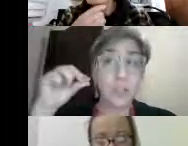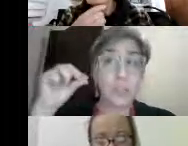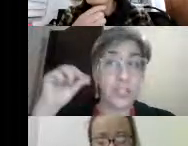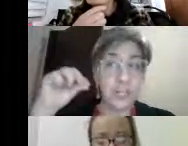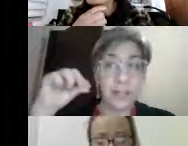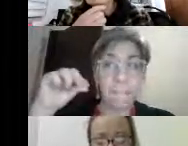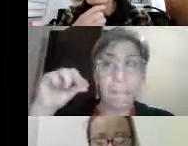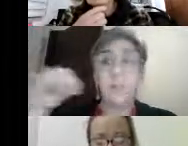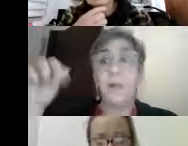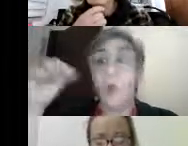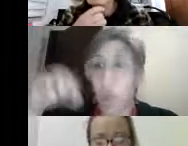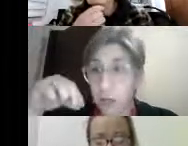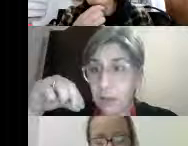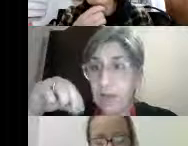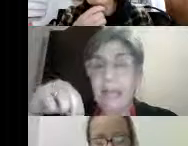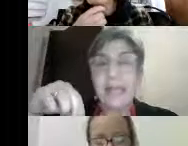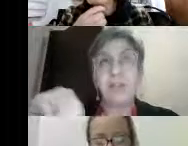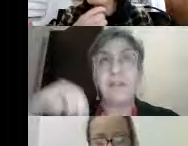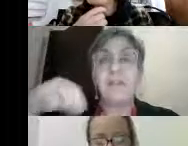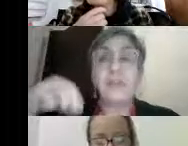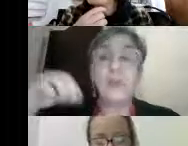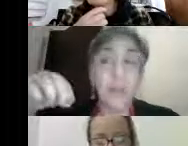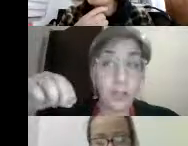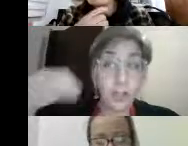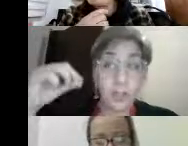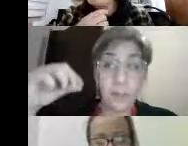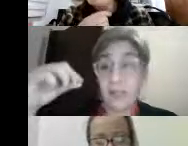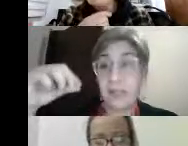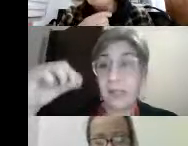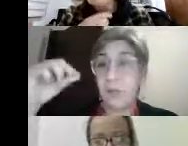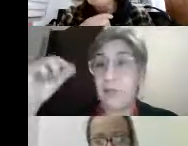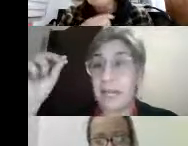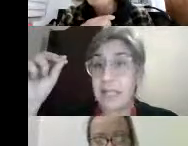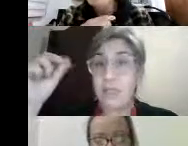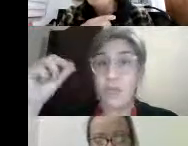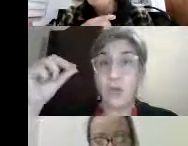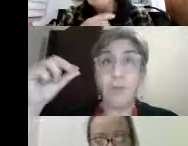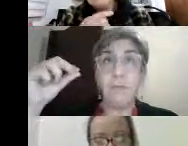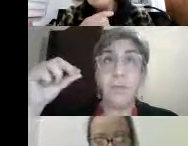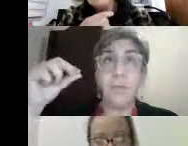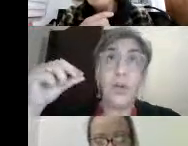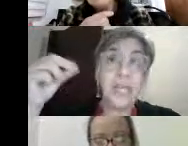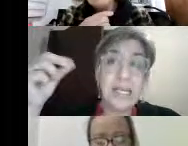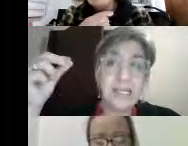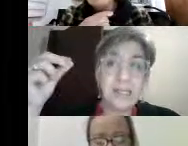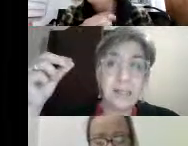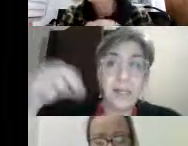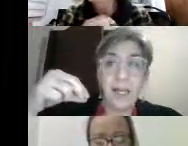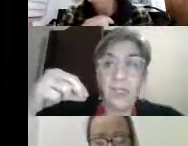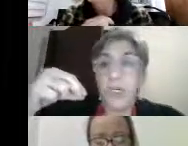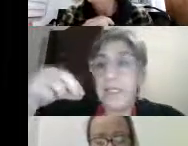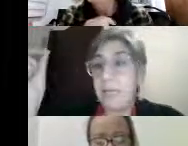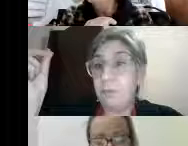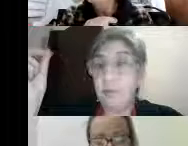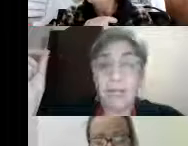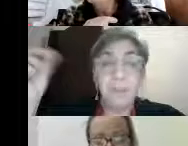aplicaba en los años 80. Hoy, los efectos secundarios de los tratamientos antirretrovirales son menores que,